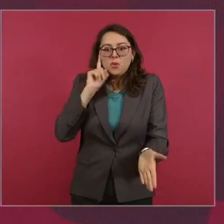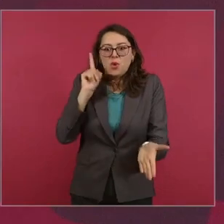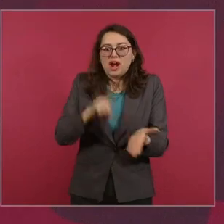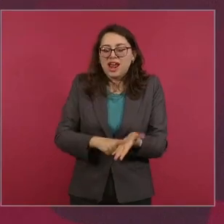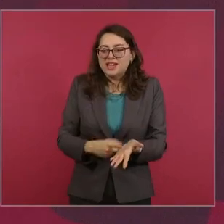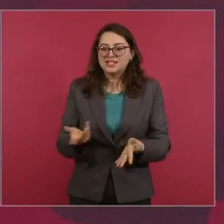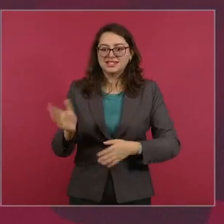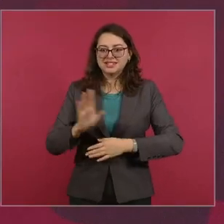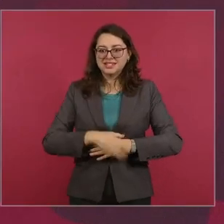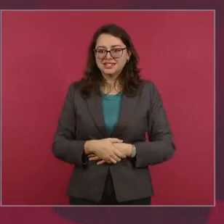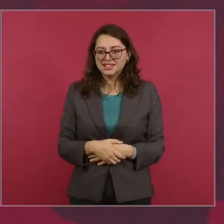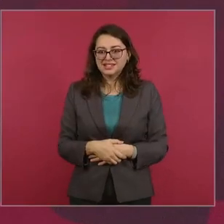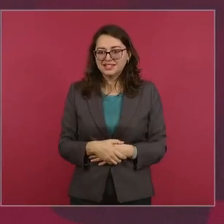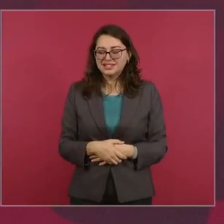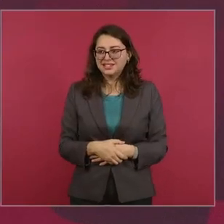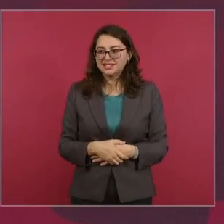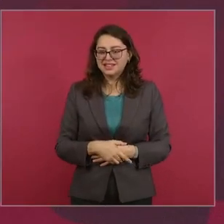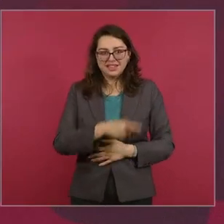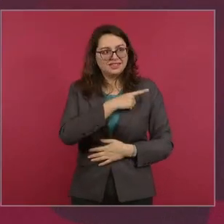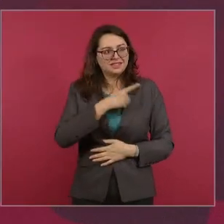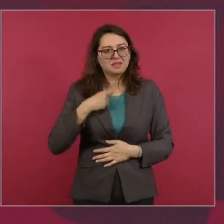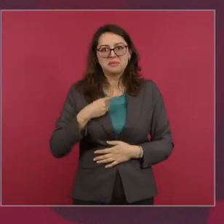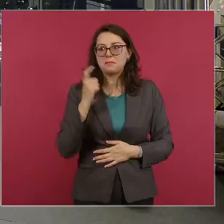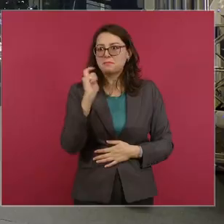deudas no vamos a pagar compromisos